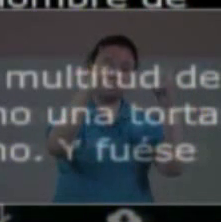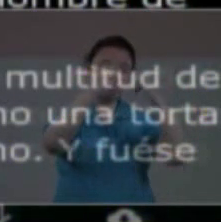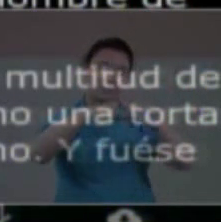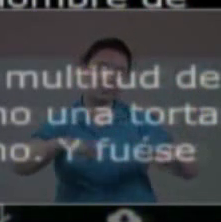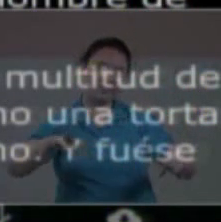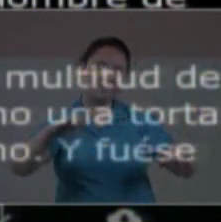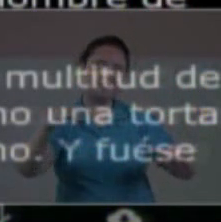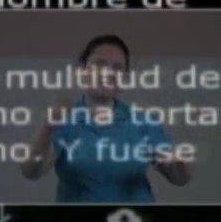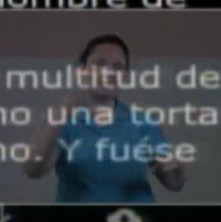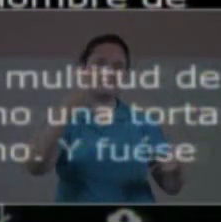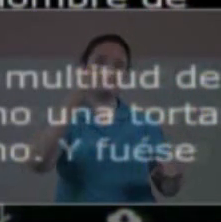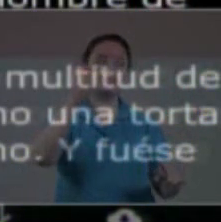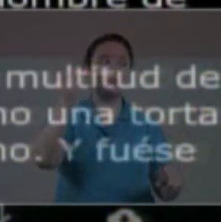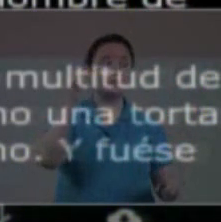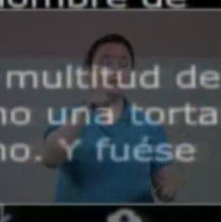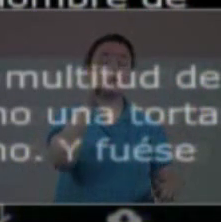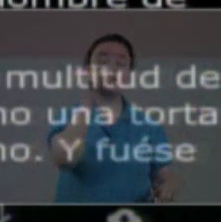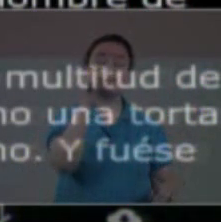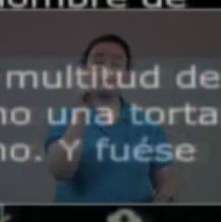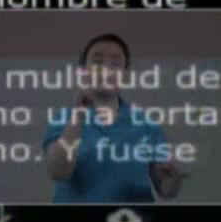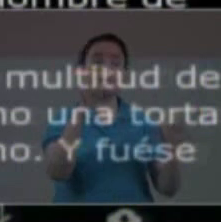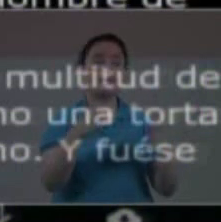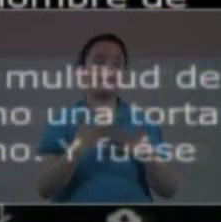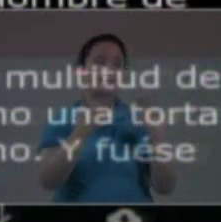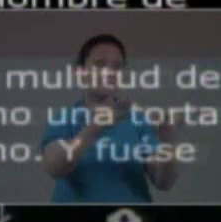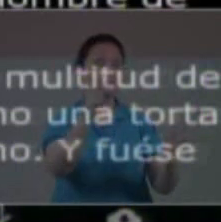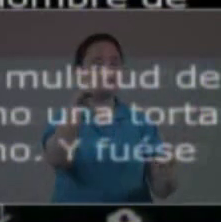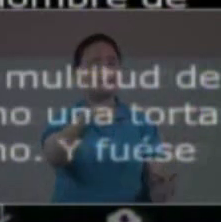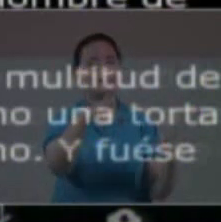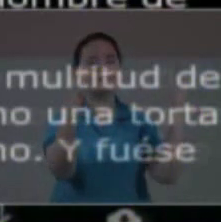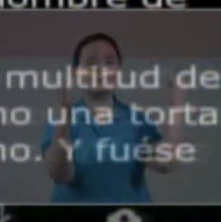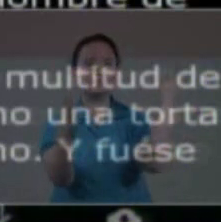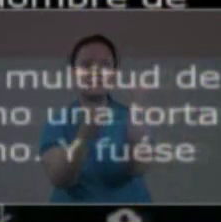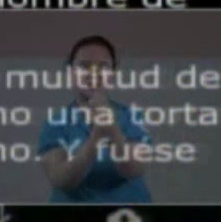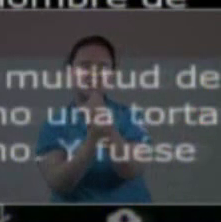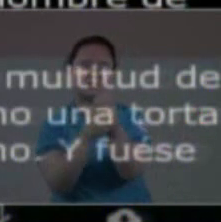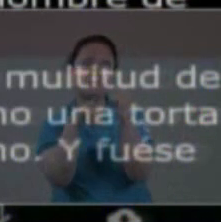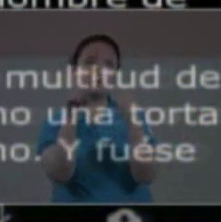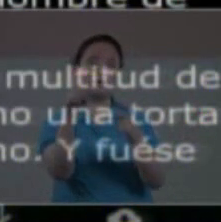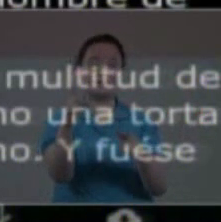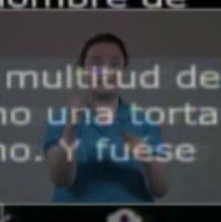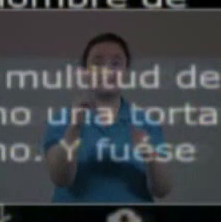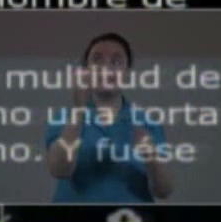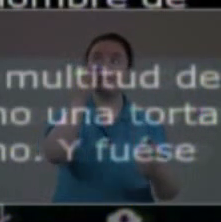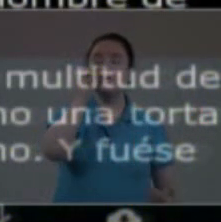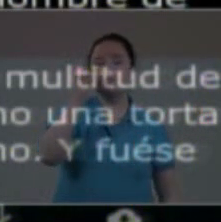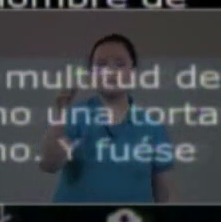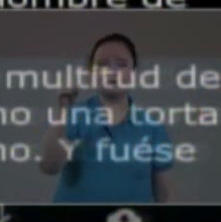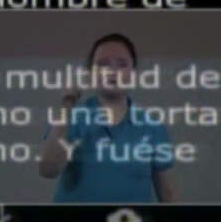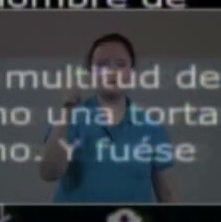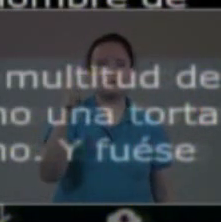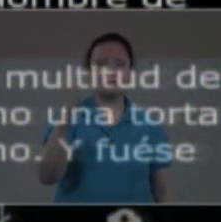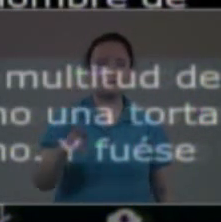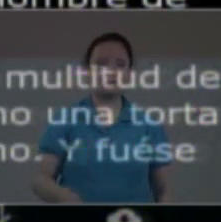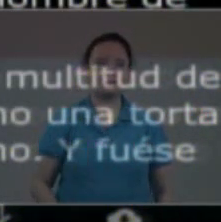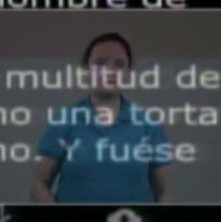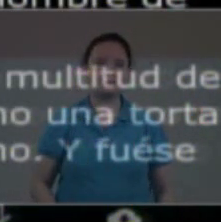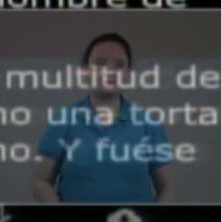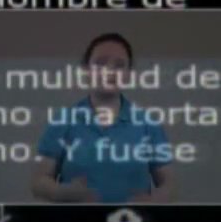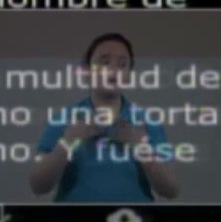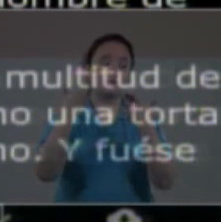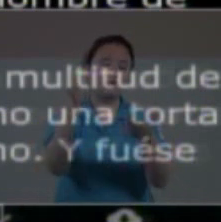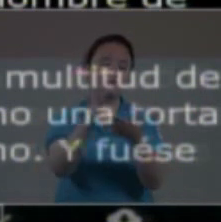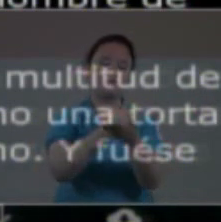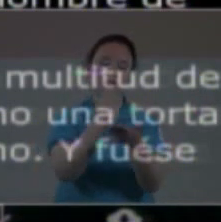había tendido, y sacrificó David holocaustos y pacíficos, o sea, ofrendas de